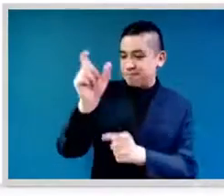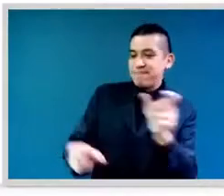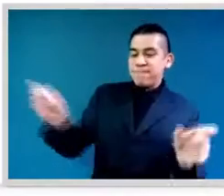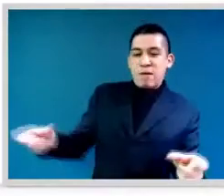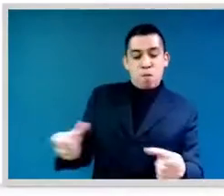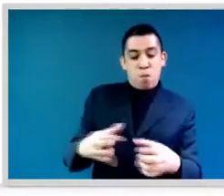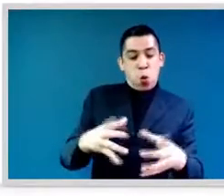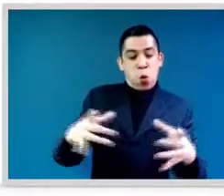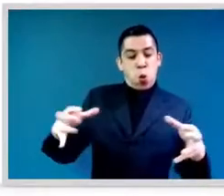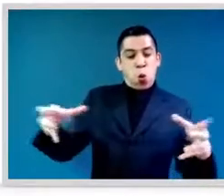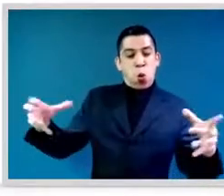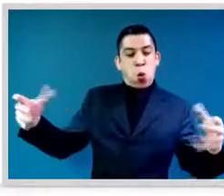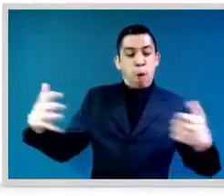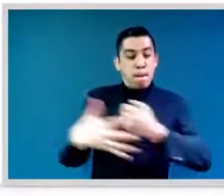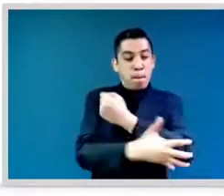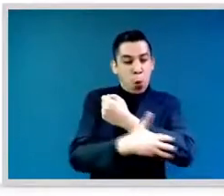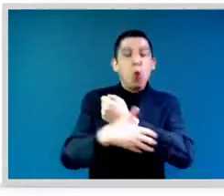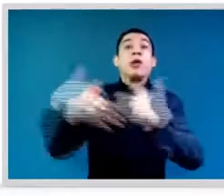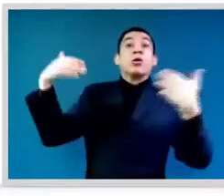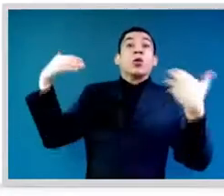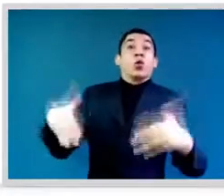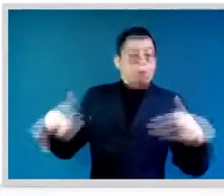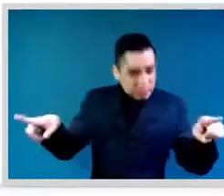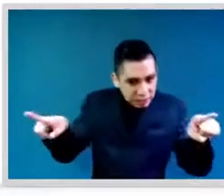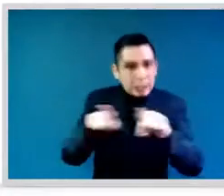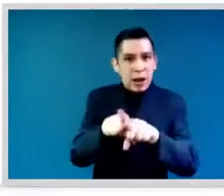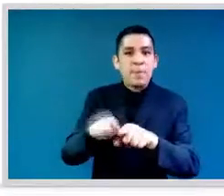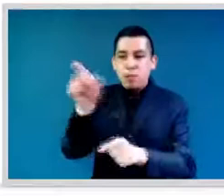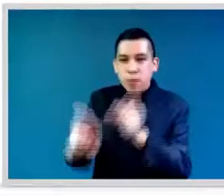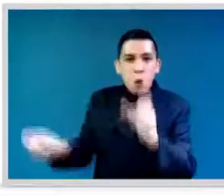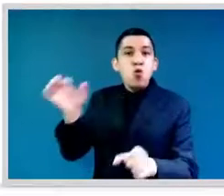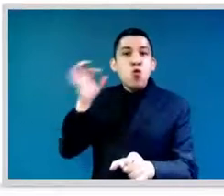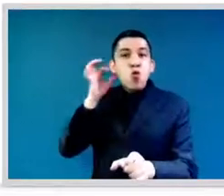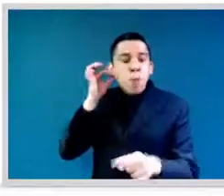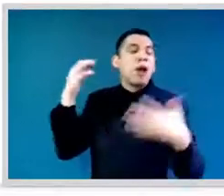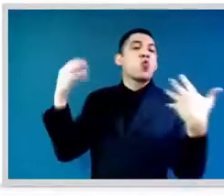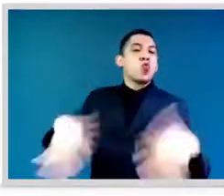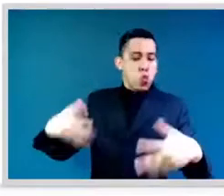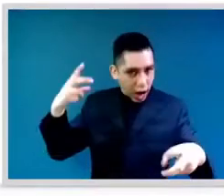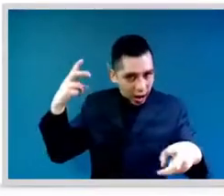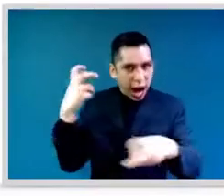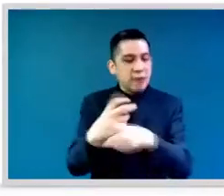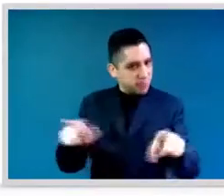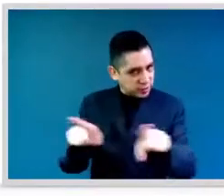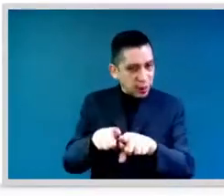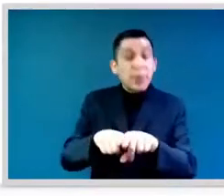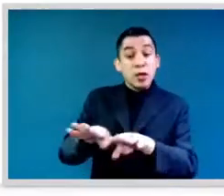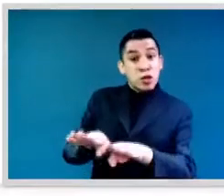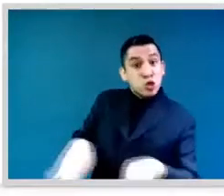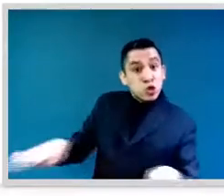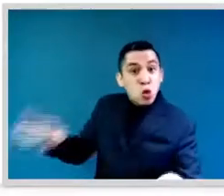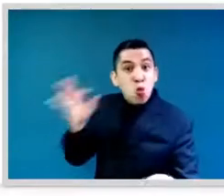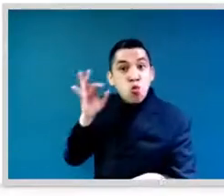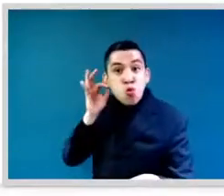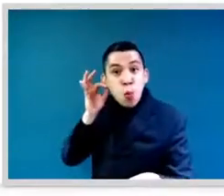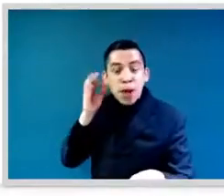castigadas y con las mujeres la realidad de nuestros niños y nuestras niñas. Por lo tanto, esa alianza estratégica puede